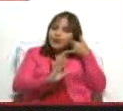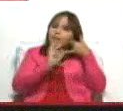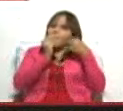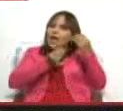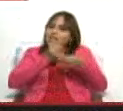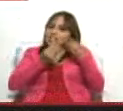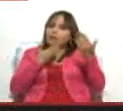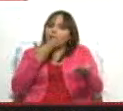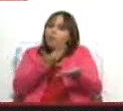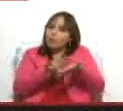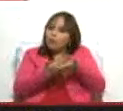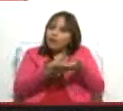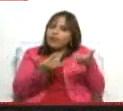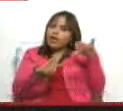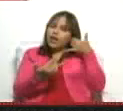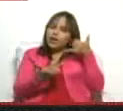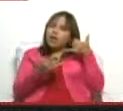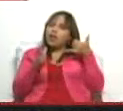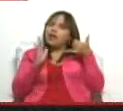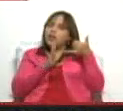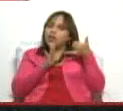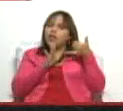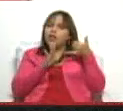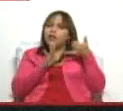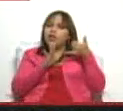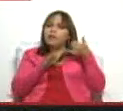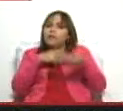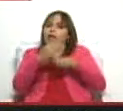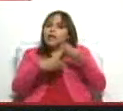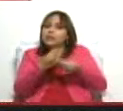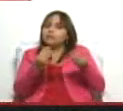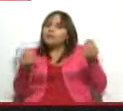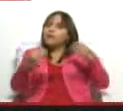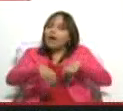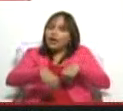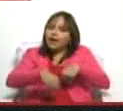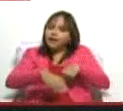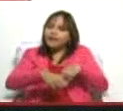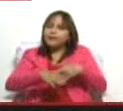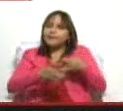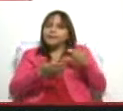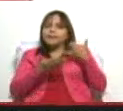una propuesta para aumentar